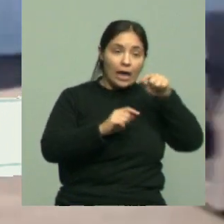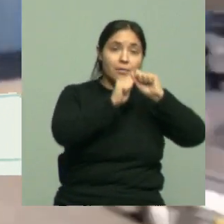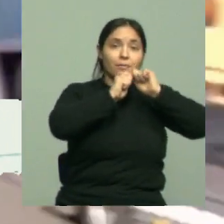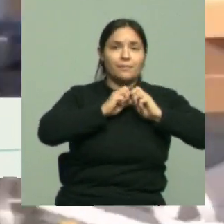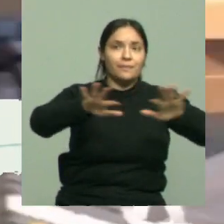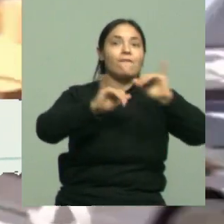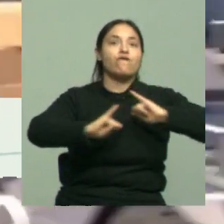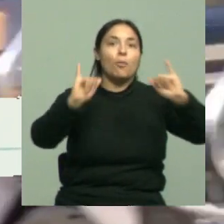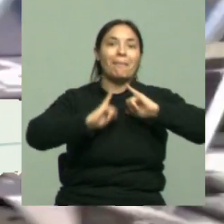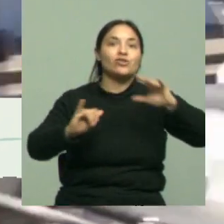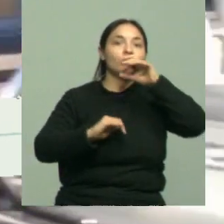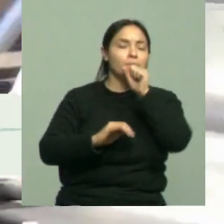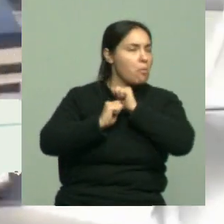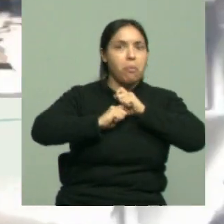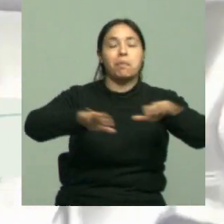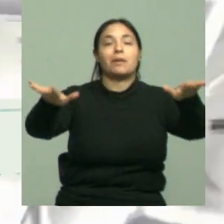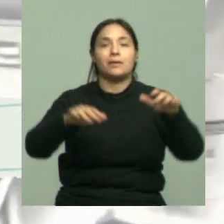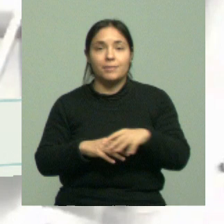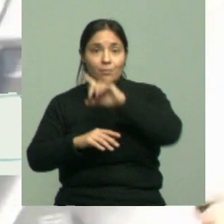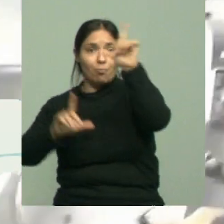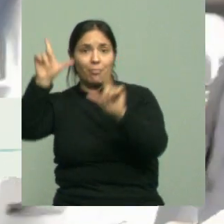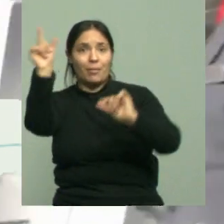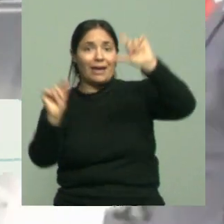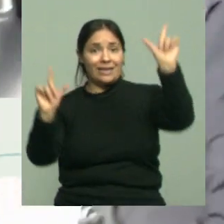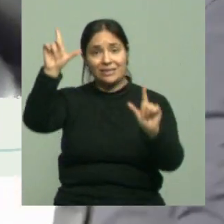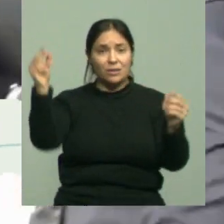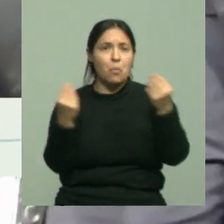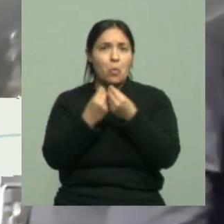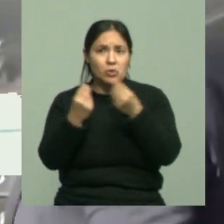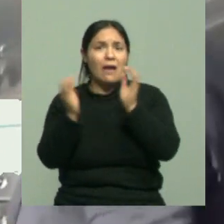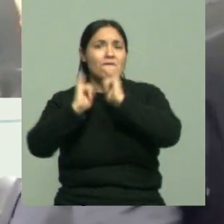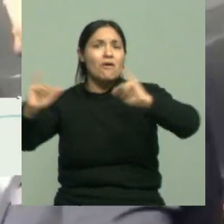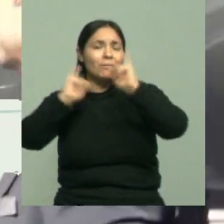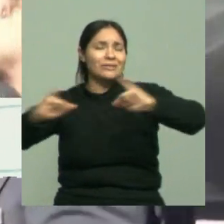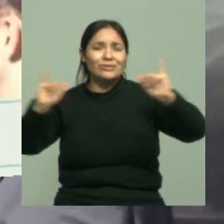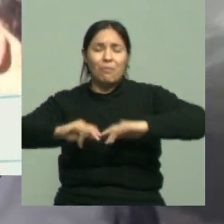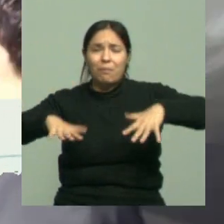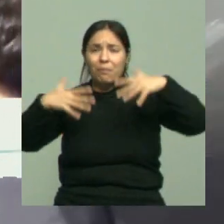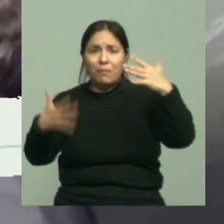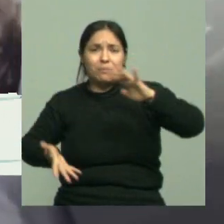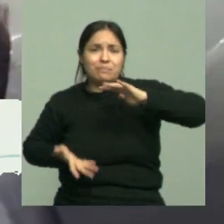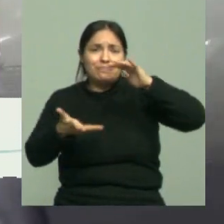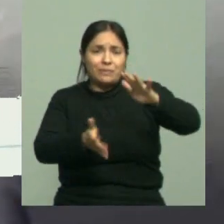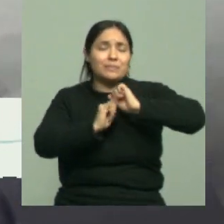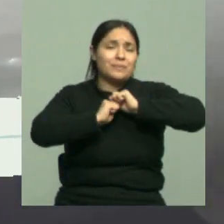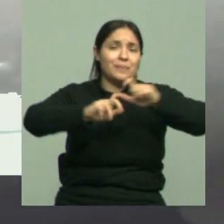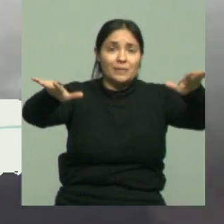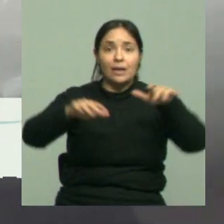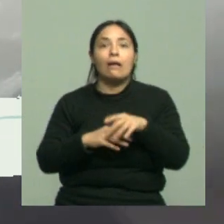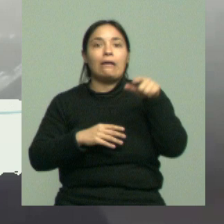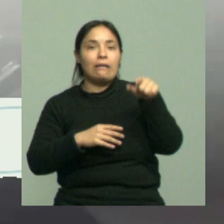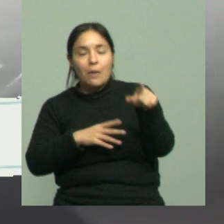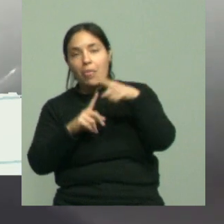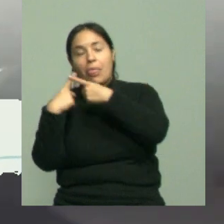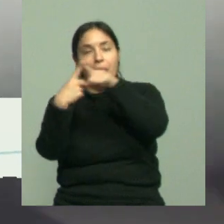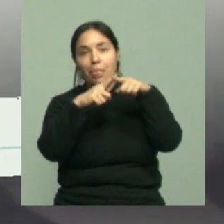hecho, fue de muchos países de los que se pusieron miles y miles de documentos a disposición y ahí empezó a generarse un gran